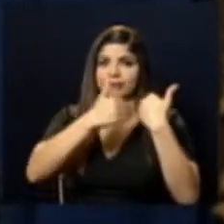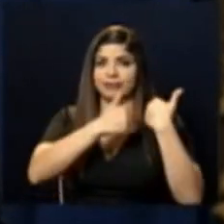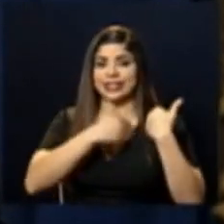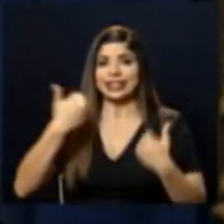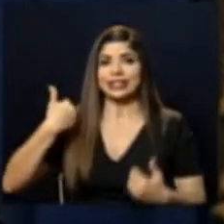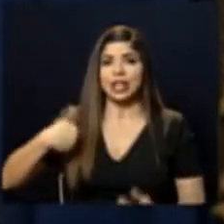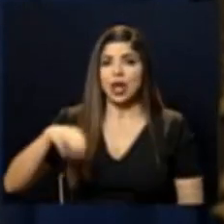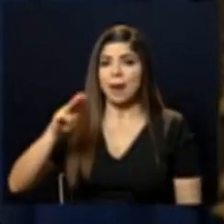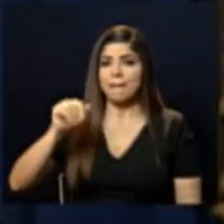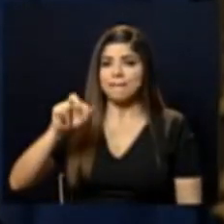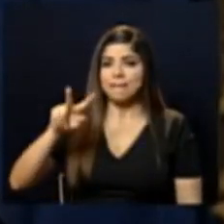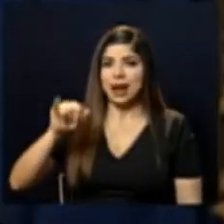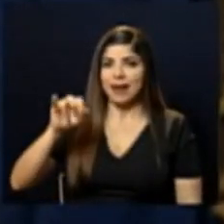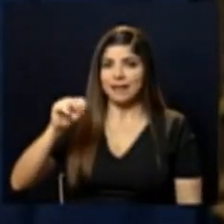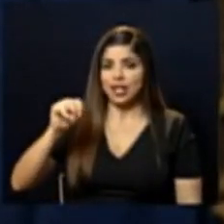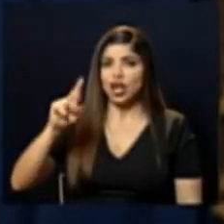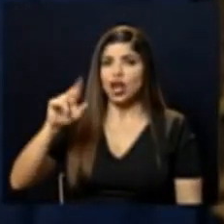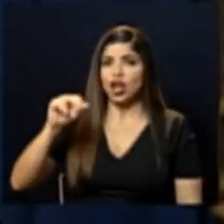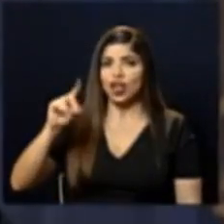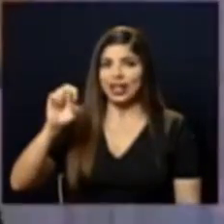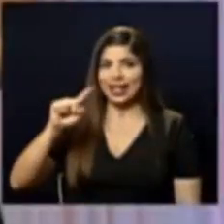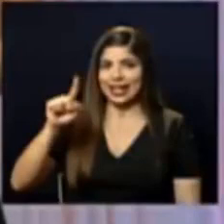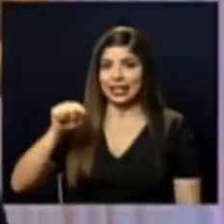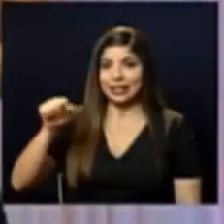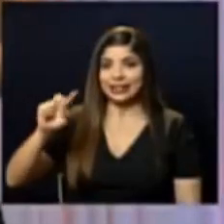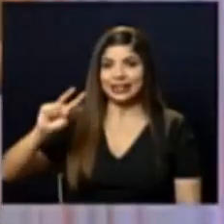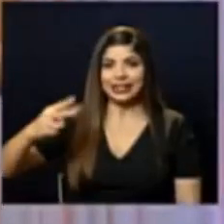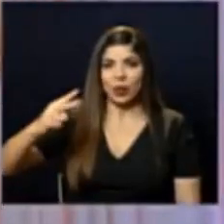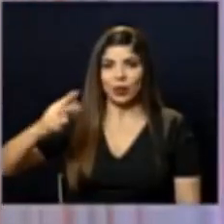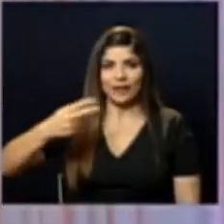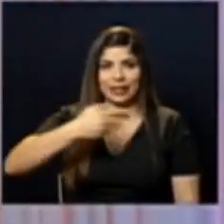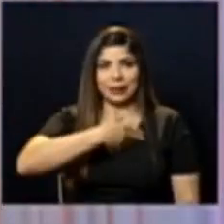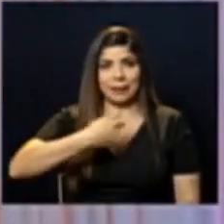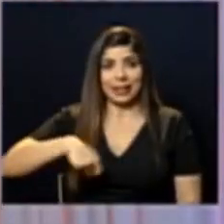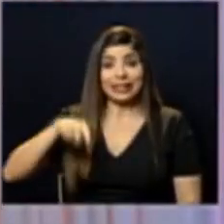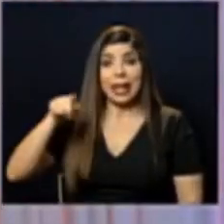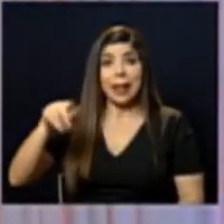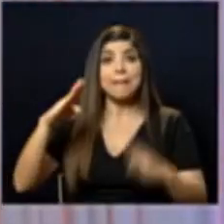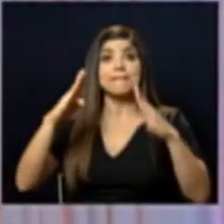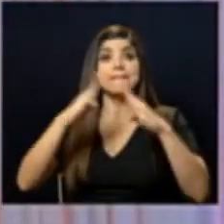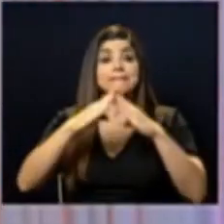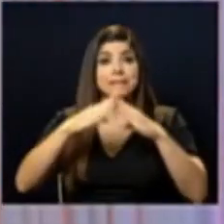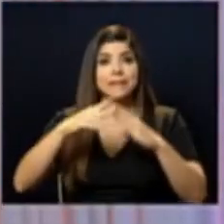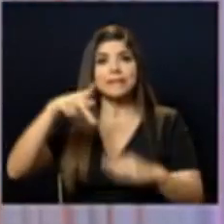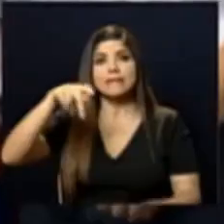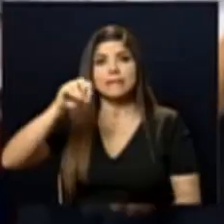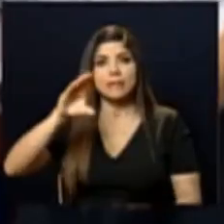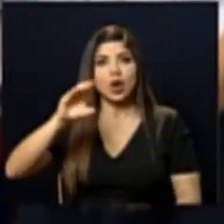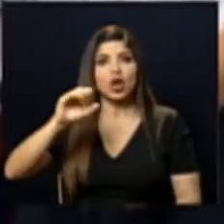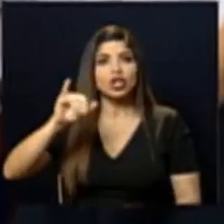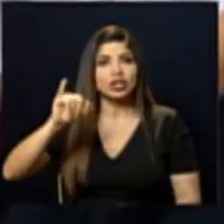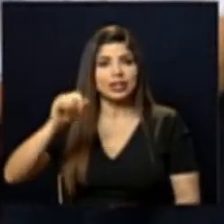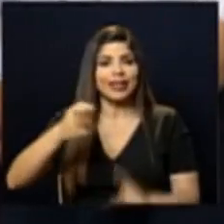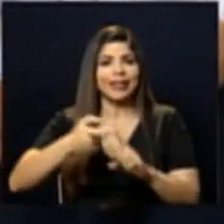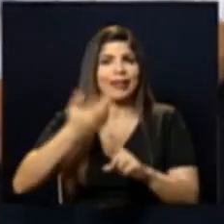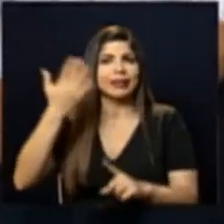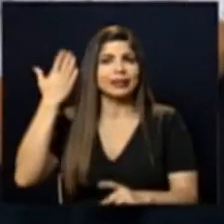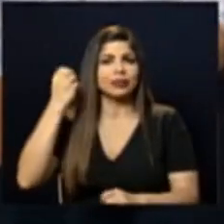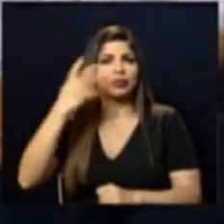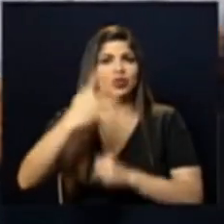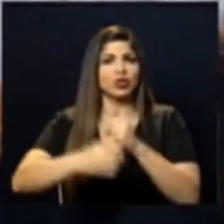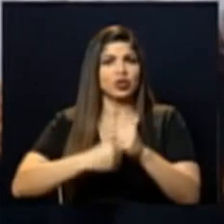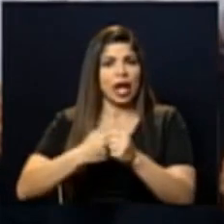Rodríguez Cordero, segundo vicepresidente de la República, quien vive en el cantón de Pocosí desde hace muchos años,